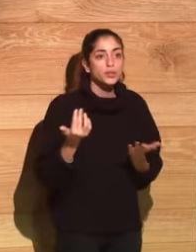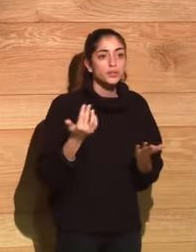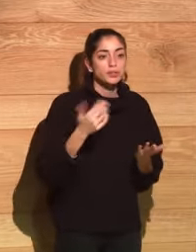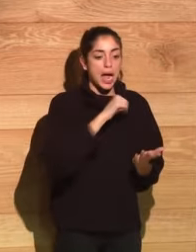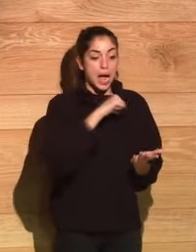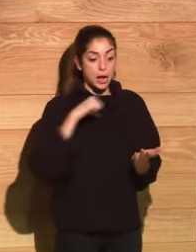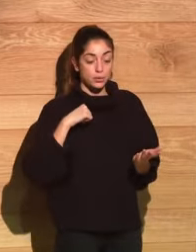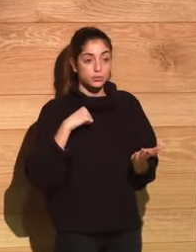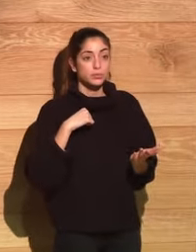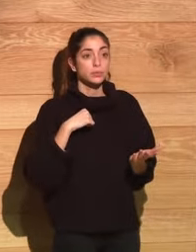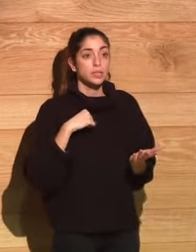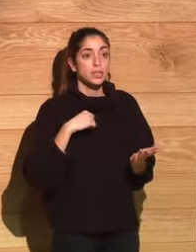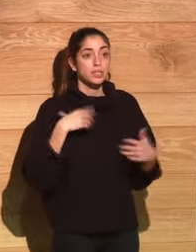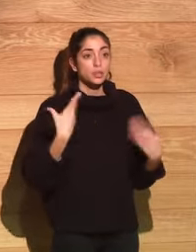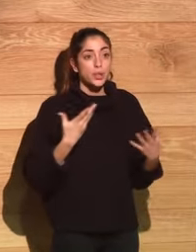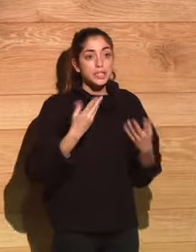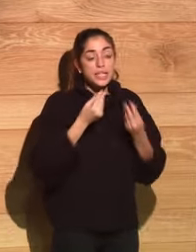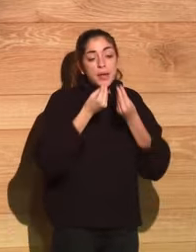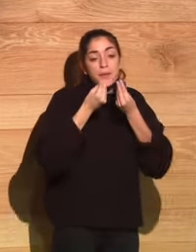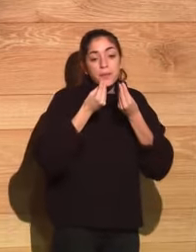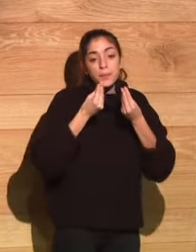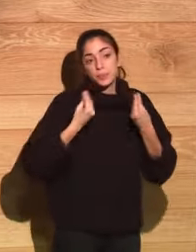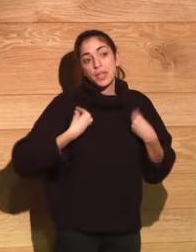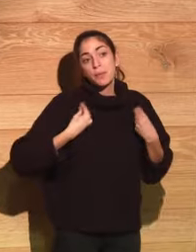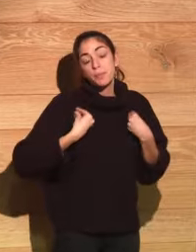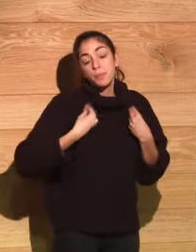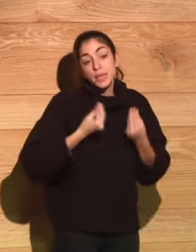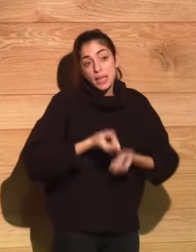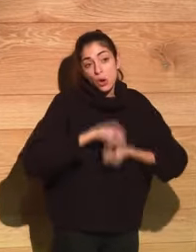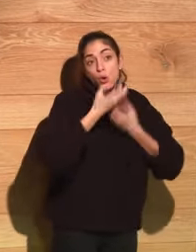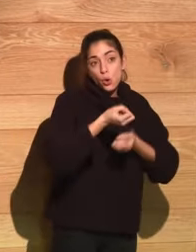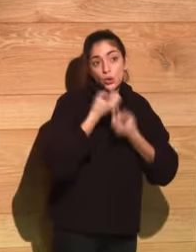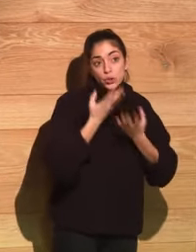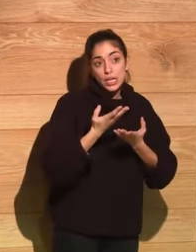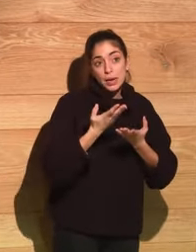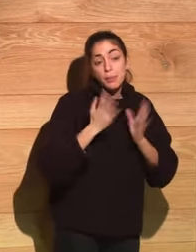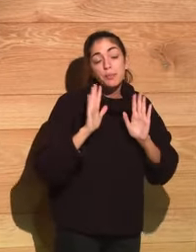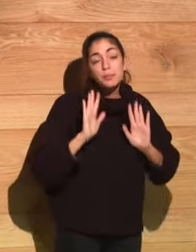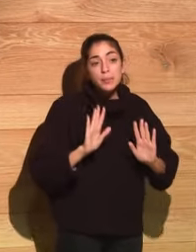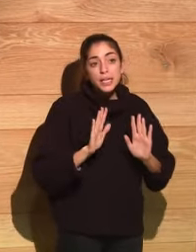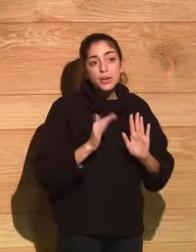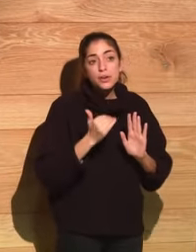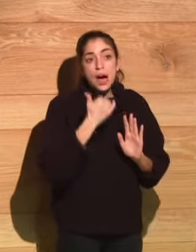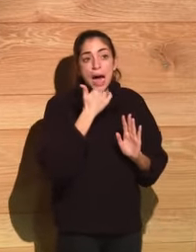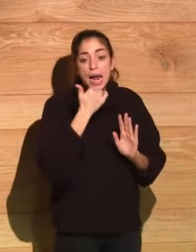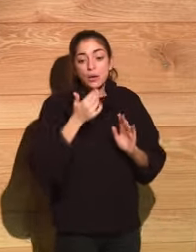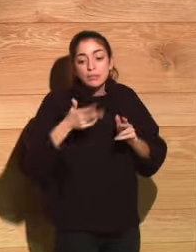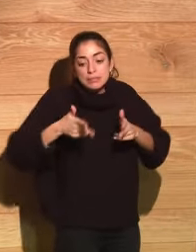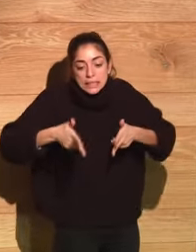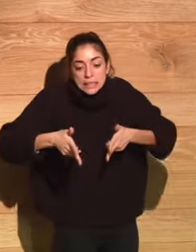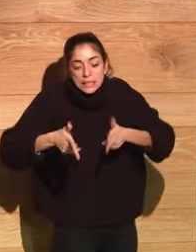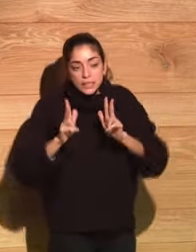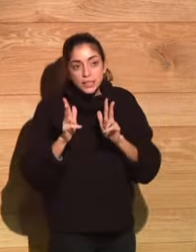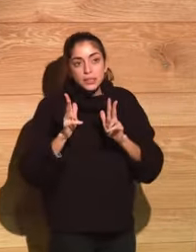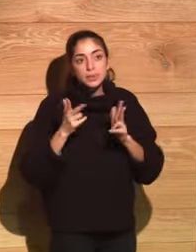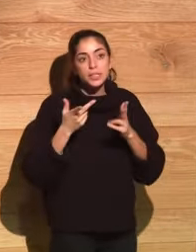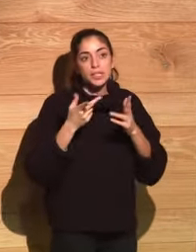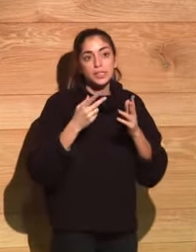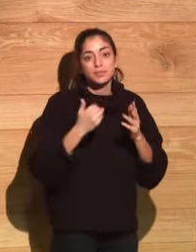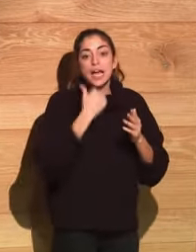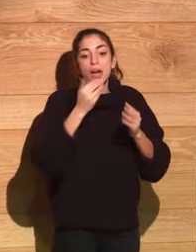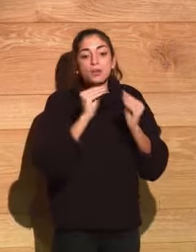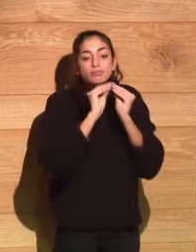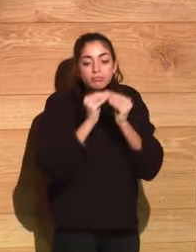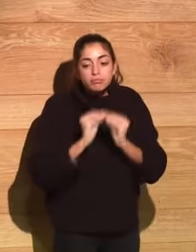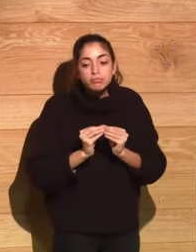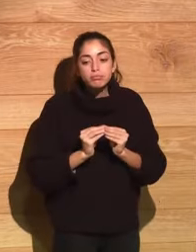que es contar la propia vida, pero con ciertas dosis, digamos, de libertad, con ciertas elaboraciones, aunque la vida